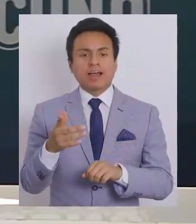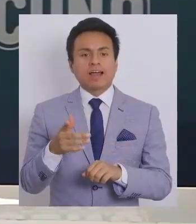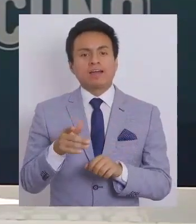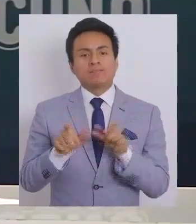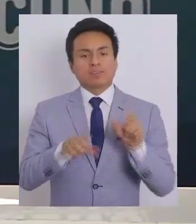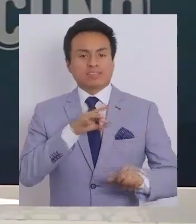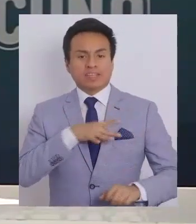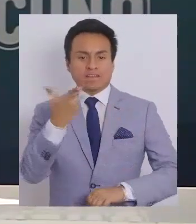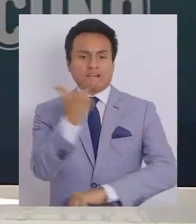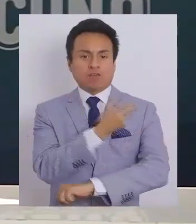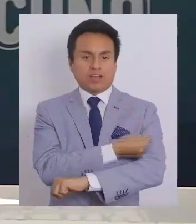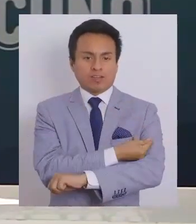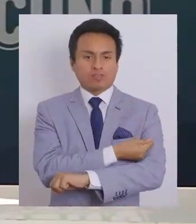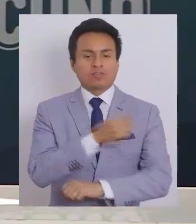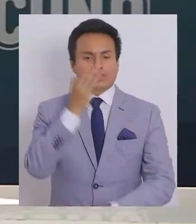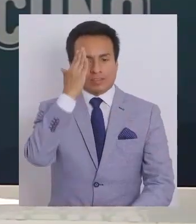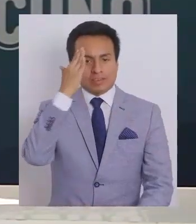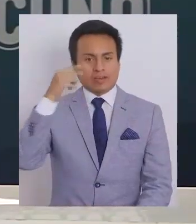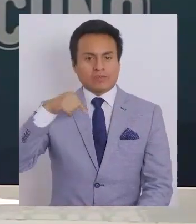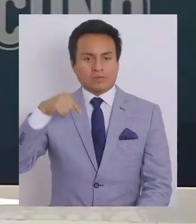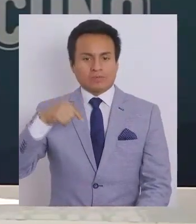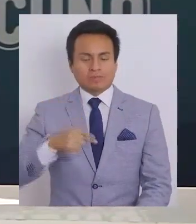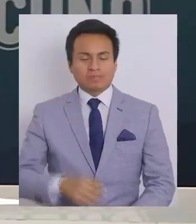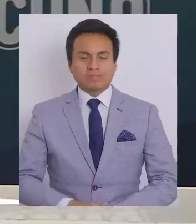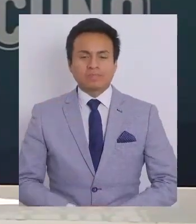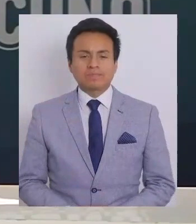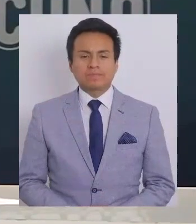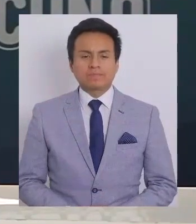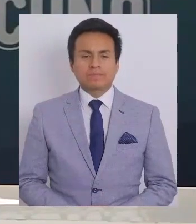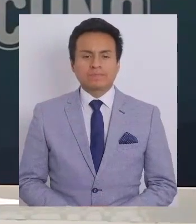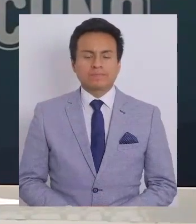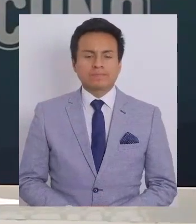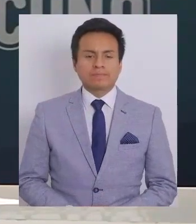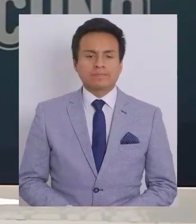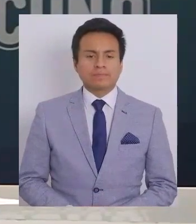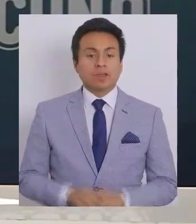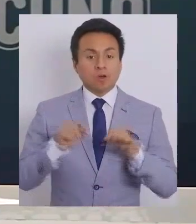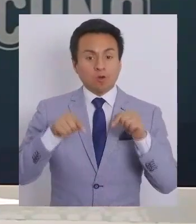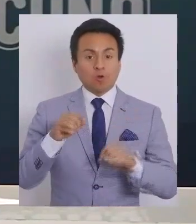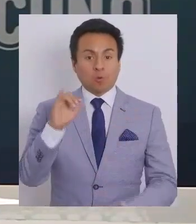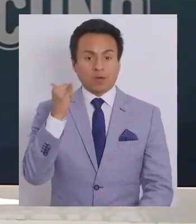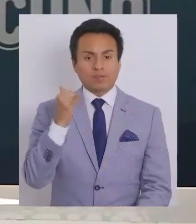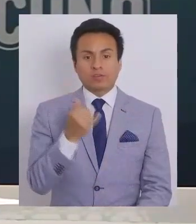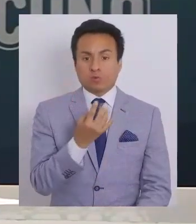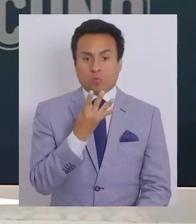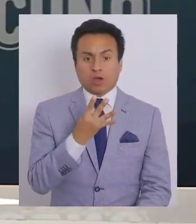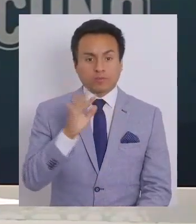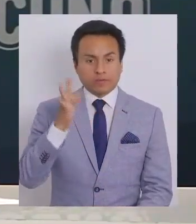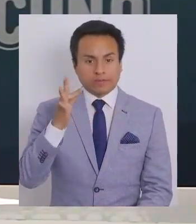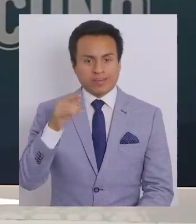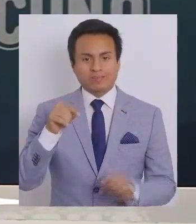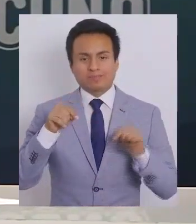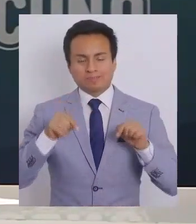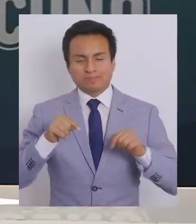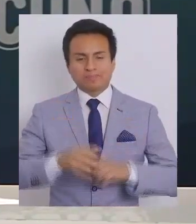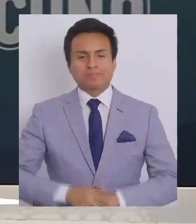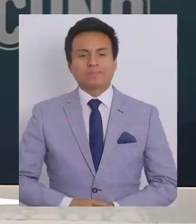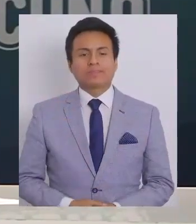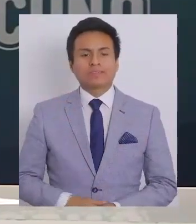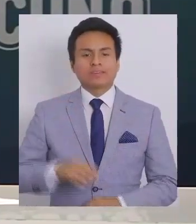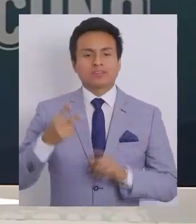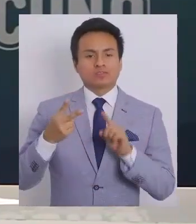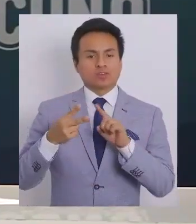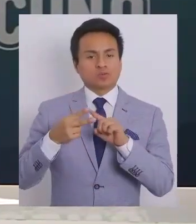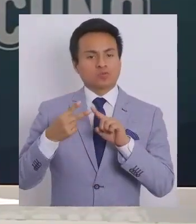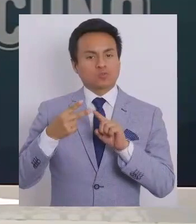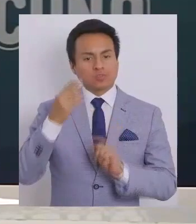habitantes de chile vacunado en el día de hoy durante hoy día jueves 4 de febrero segundo día